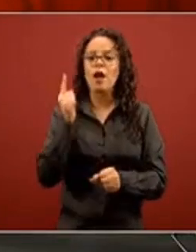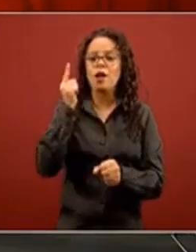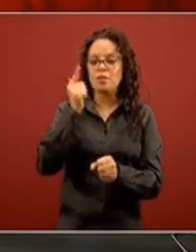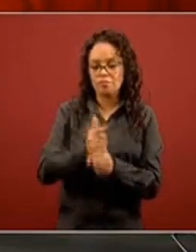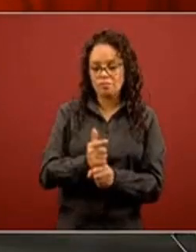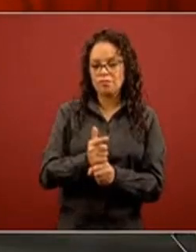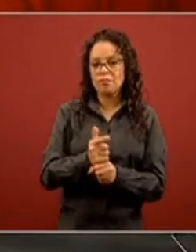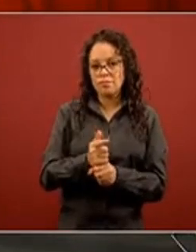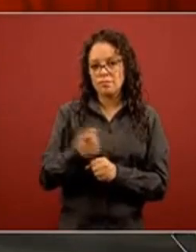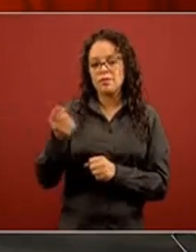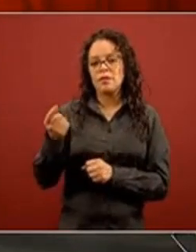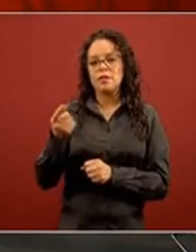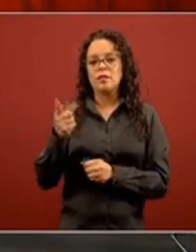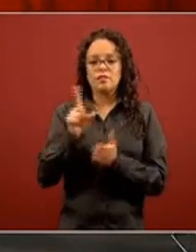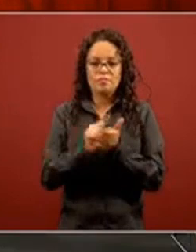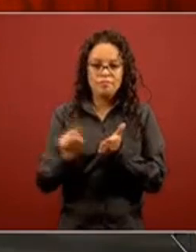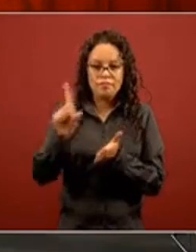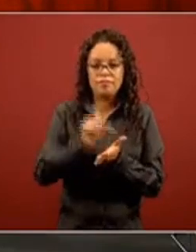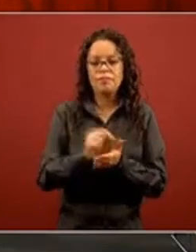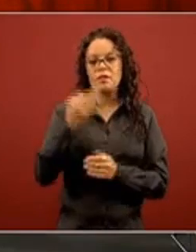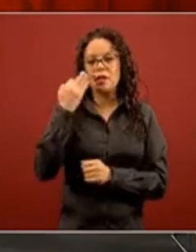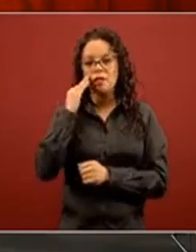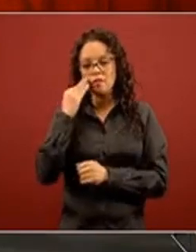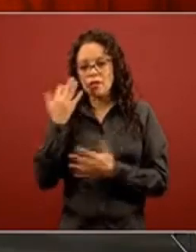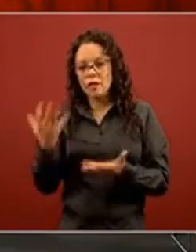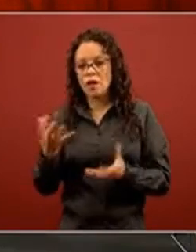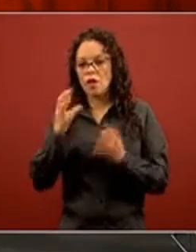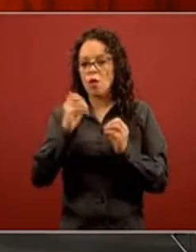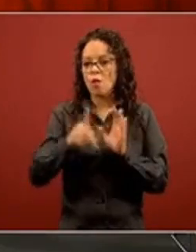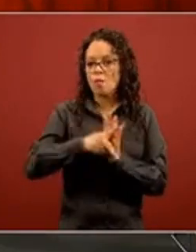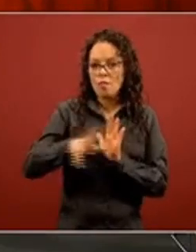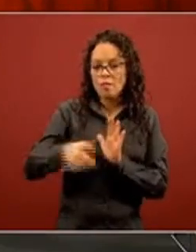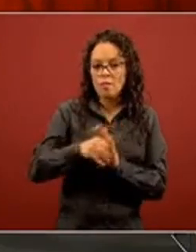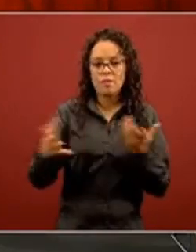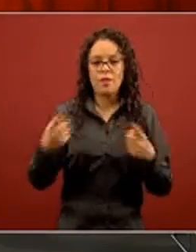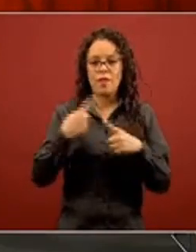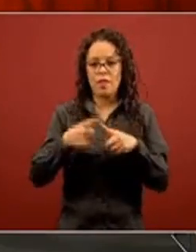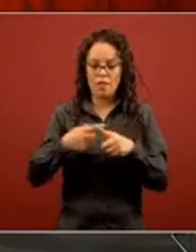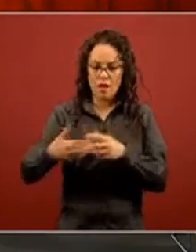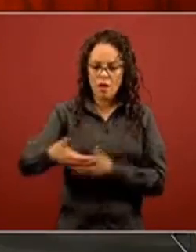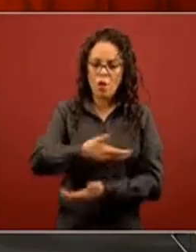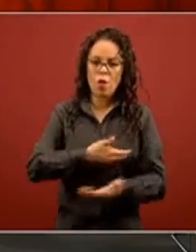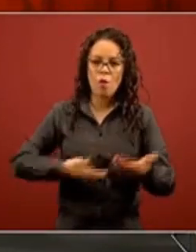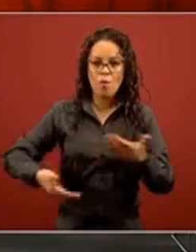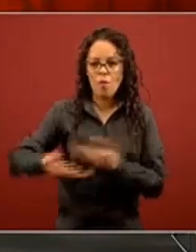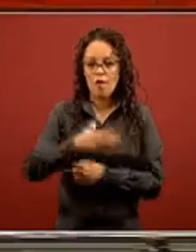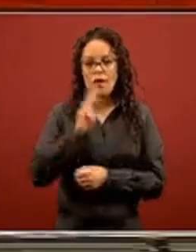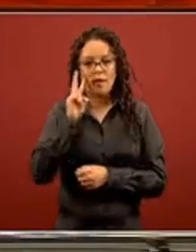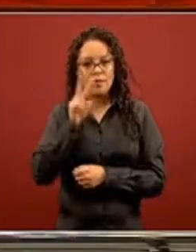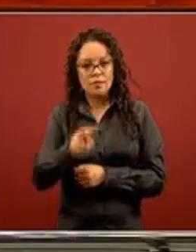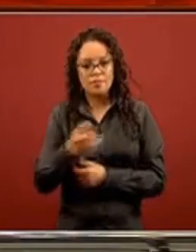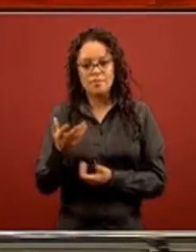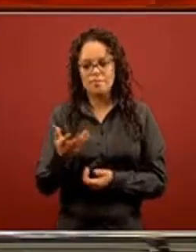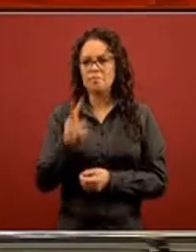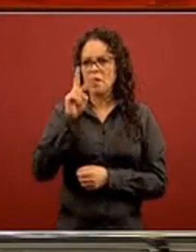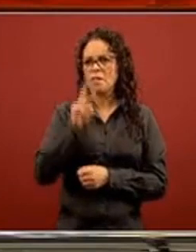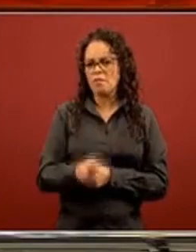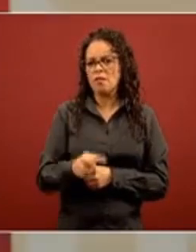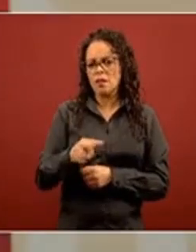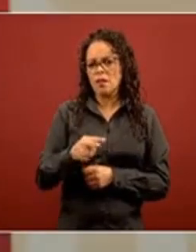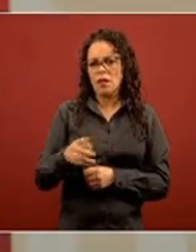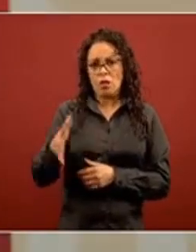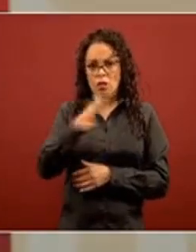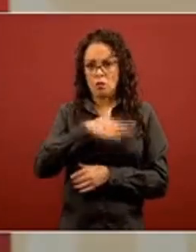través por comunicación directa en otras ocasiones, nos comparten las distintas inquietudes. Bienvenidas todas las inquietudes, todas